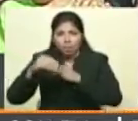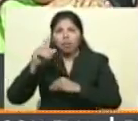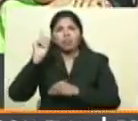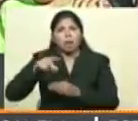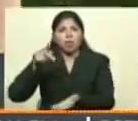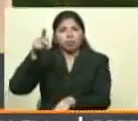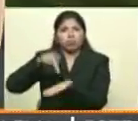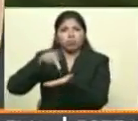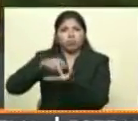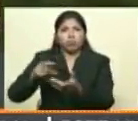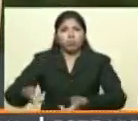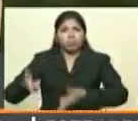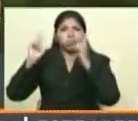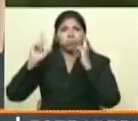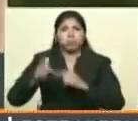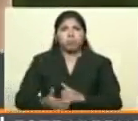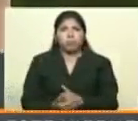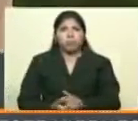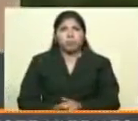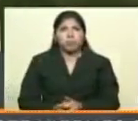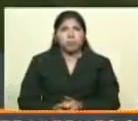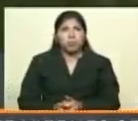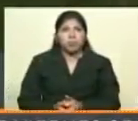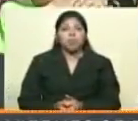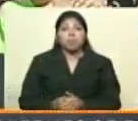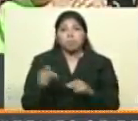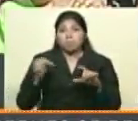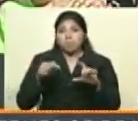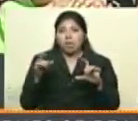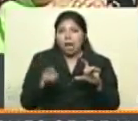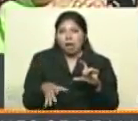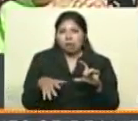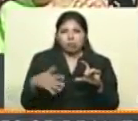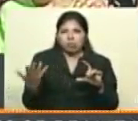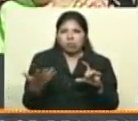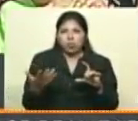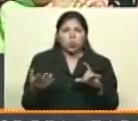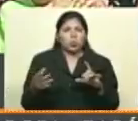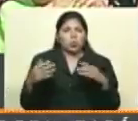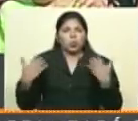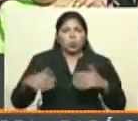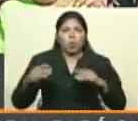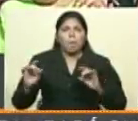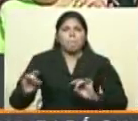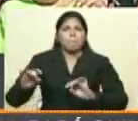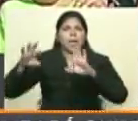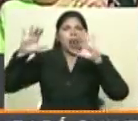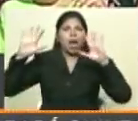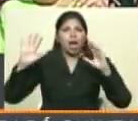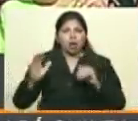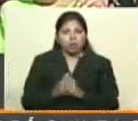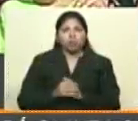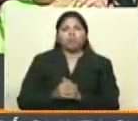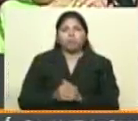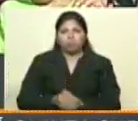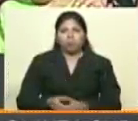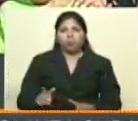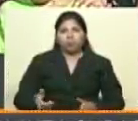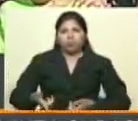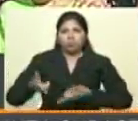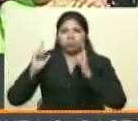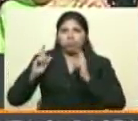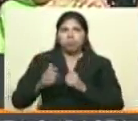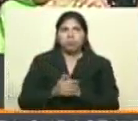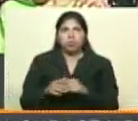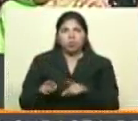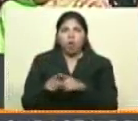Carné y el código QR nos van a permitir hacer milagros desde el Partido Socialista Unido de Venezuela para